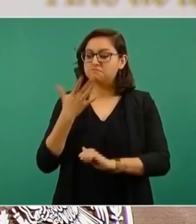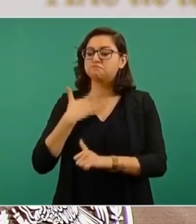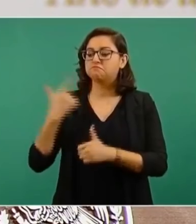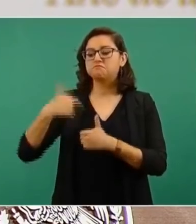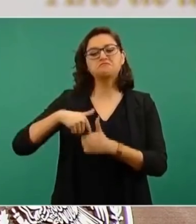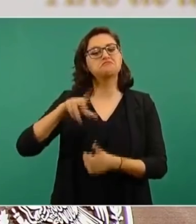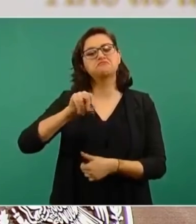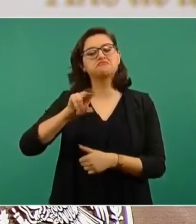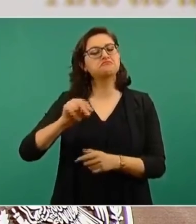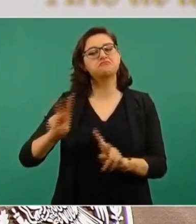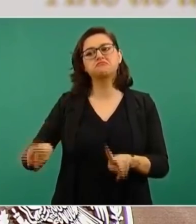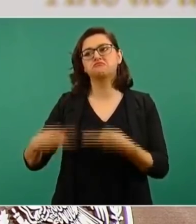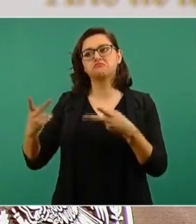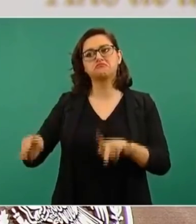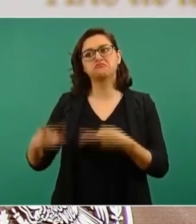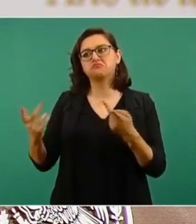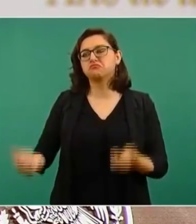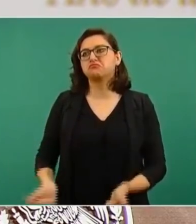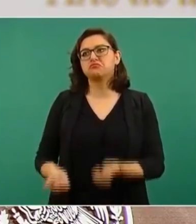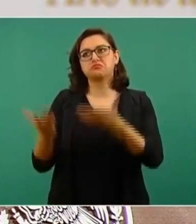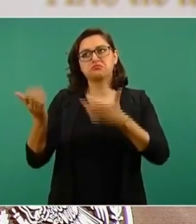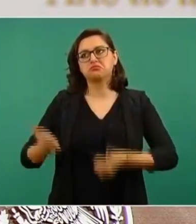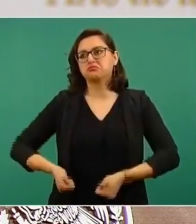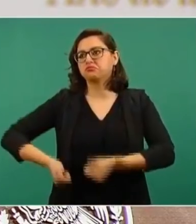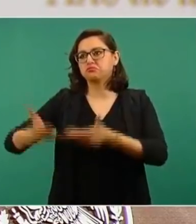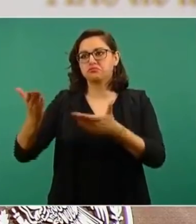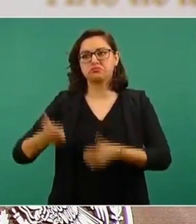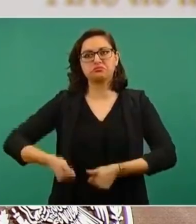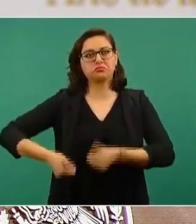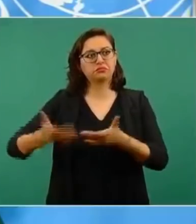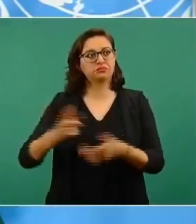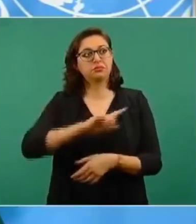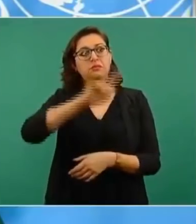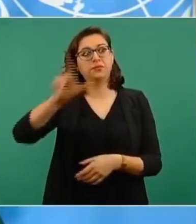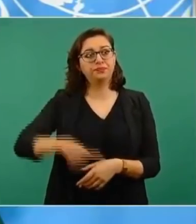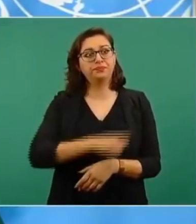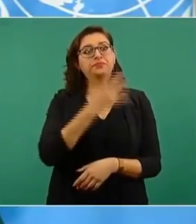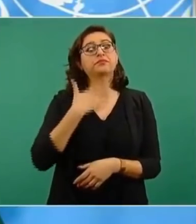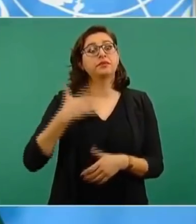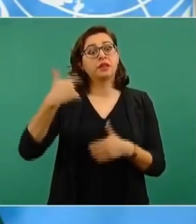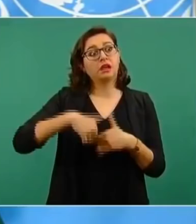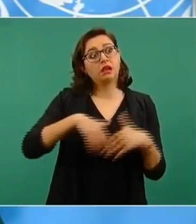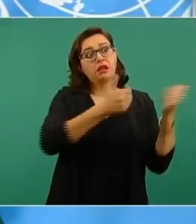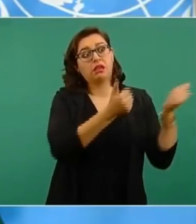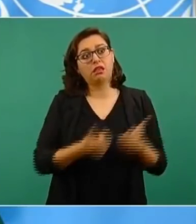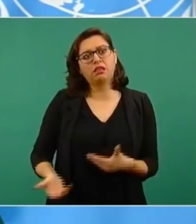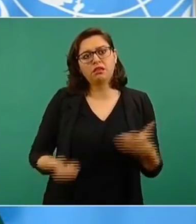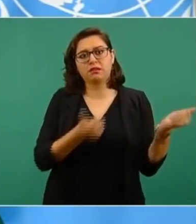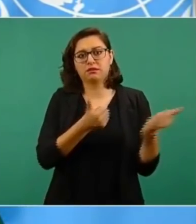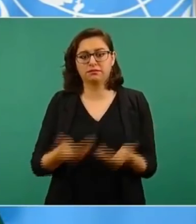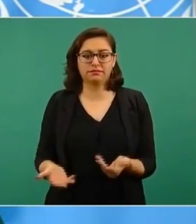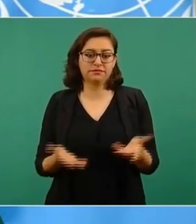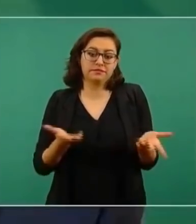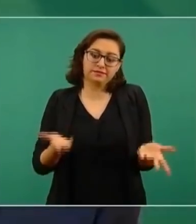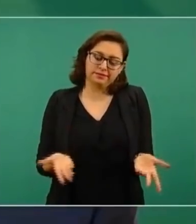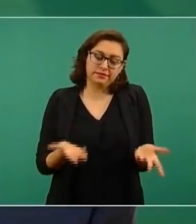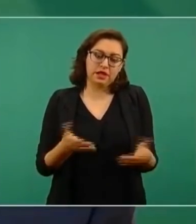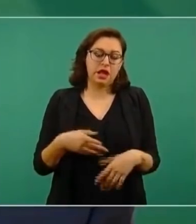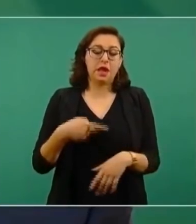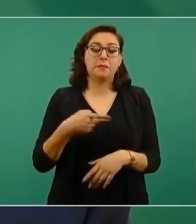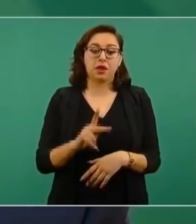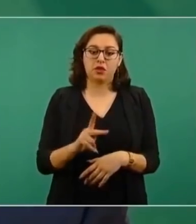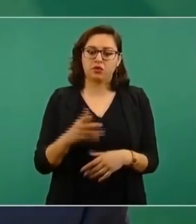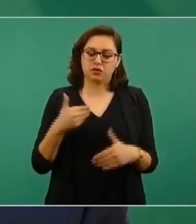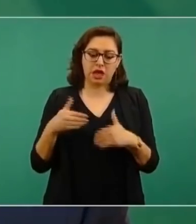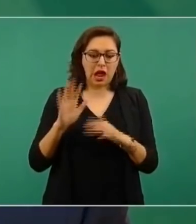de la importación de gasolinas, que es lo que va a cambiar al final del gobierno que represento, que ya no vamos a vender